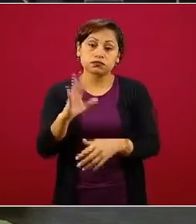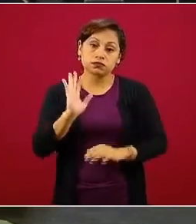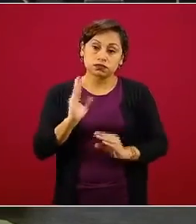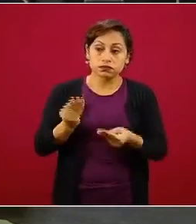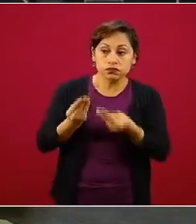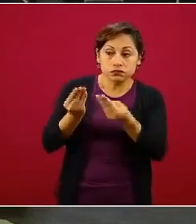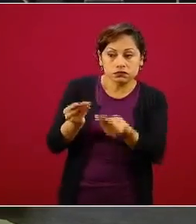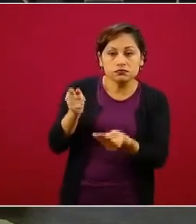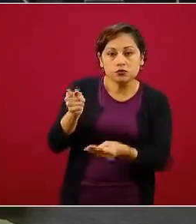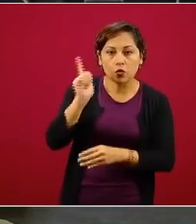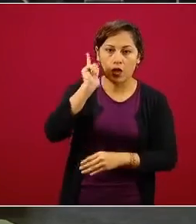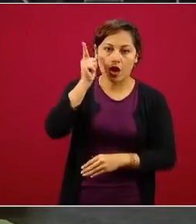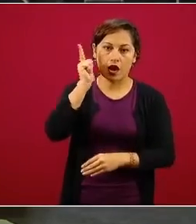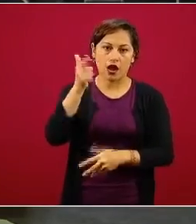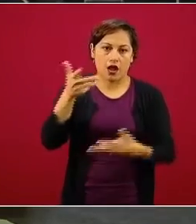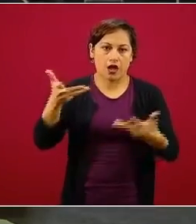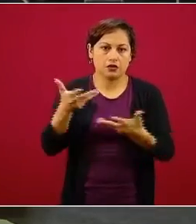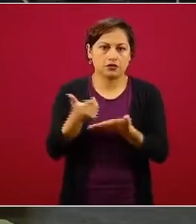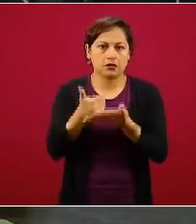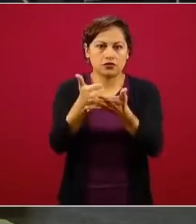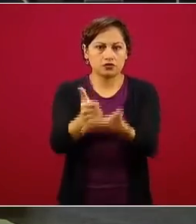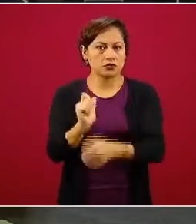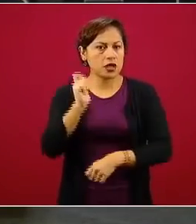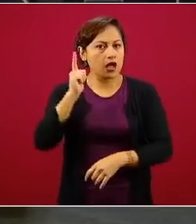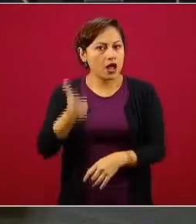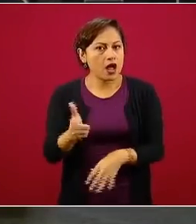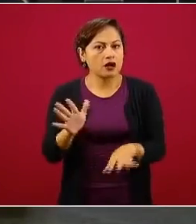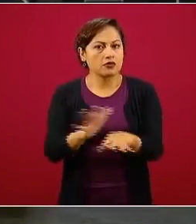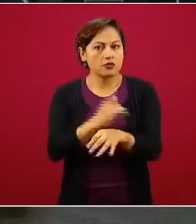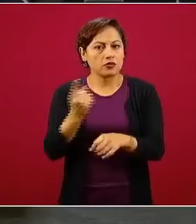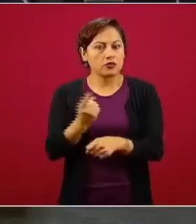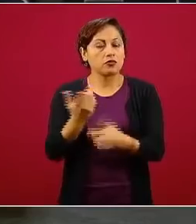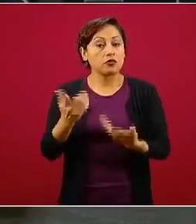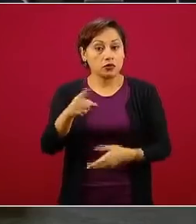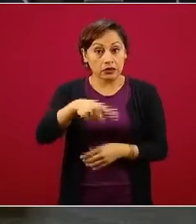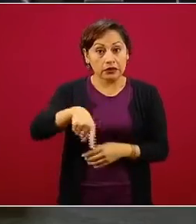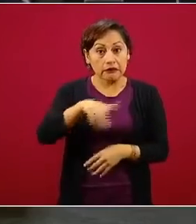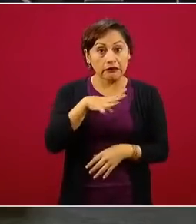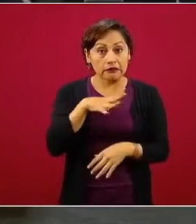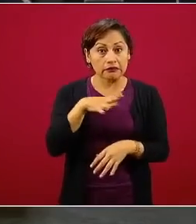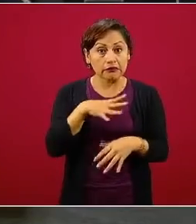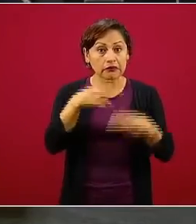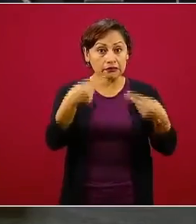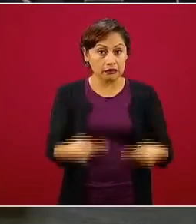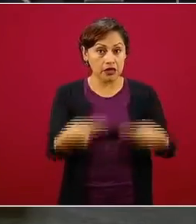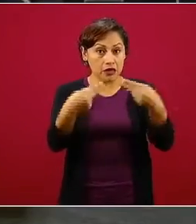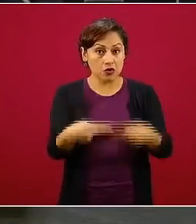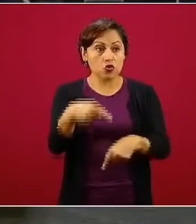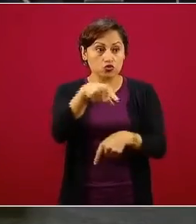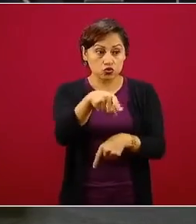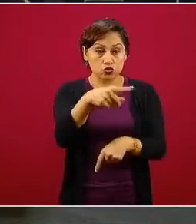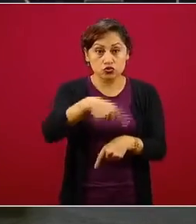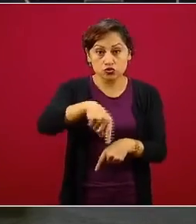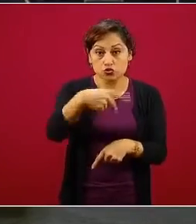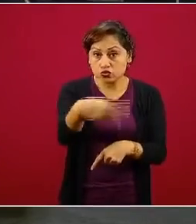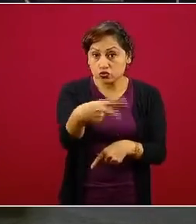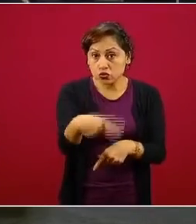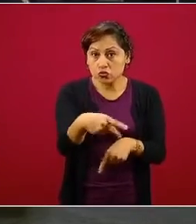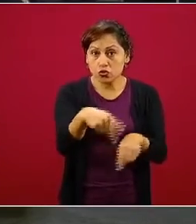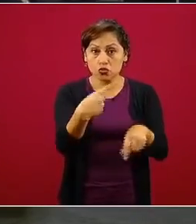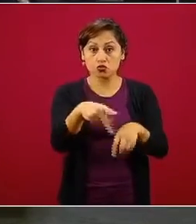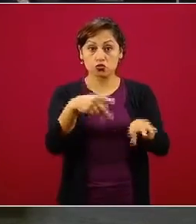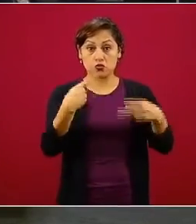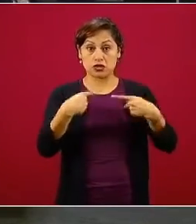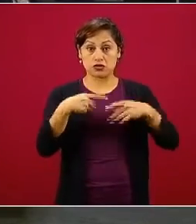verdad me parece que es una pena. Tiene trabajadores que les está pagando y en fin, y a eso se dedica el señor. Me parece que es